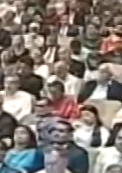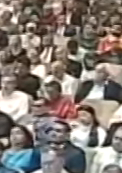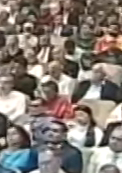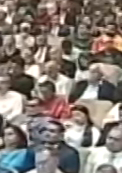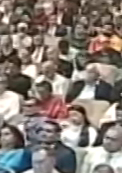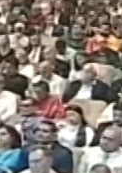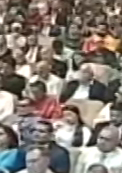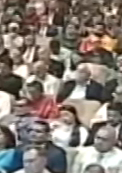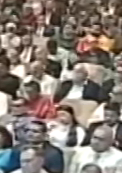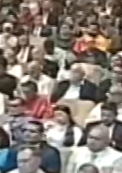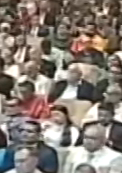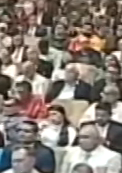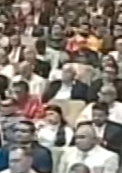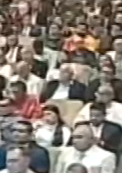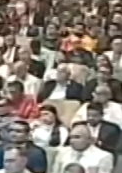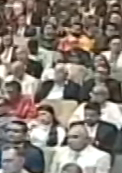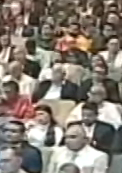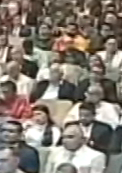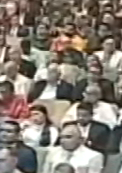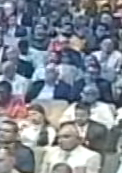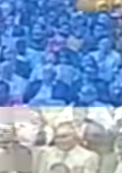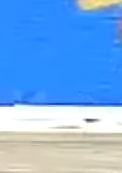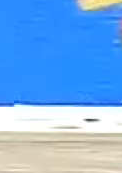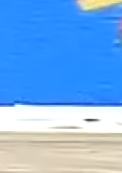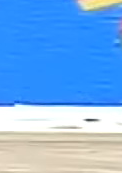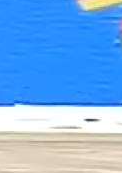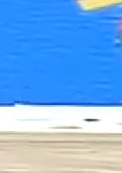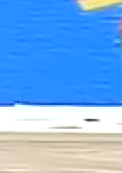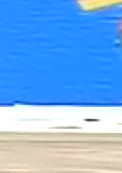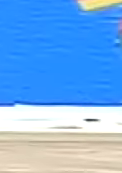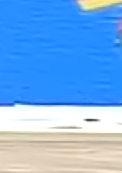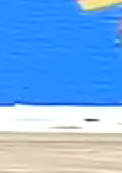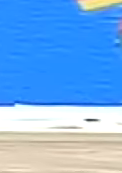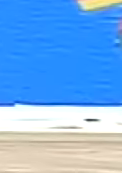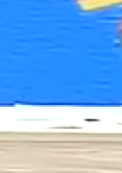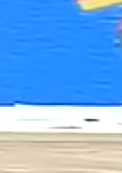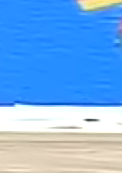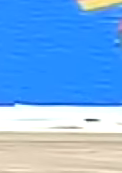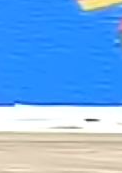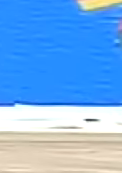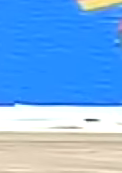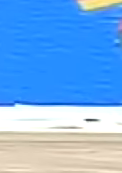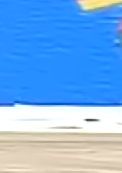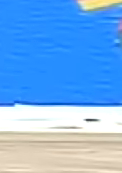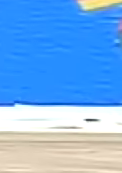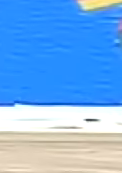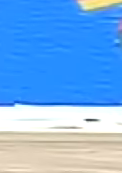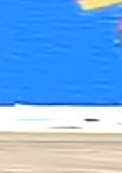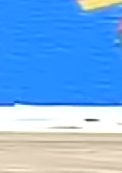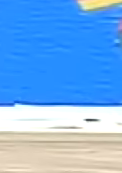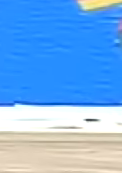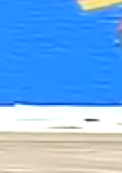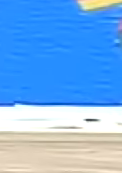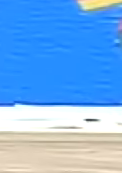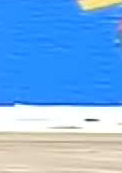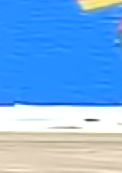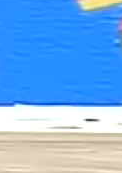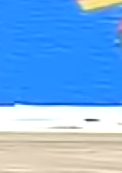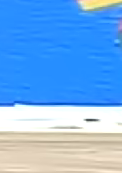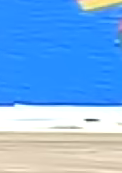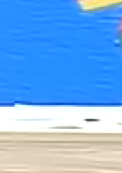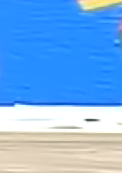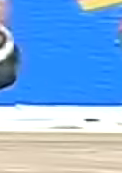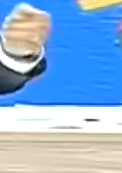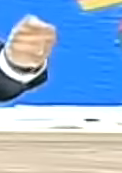en los días previos de instalación del Tribunal Arbitral de París,